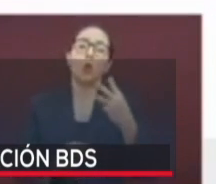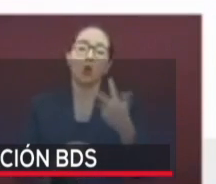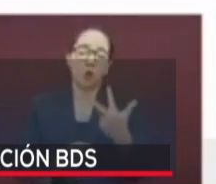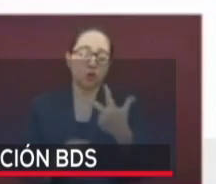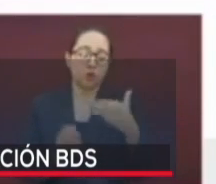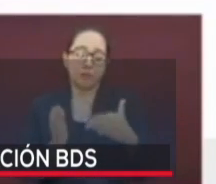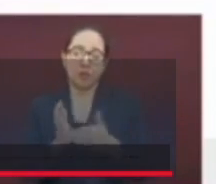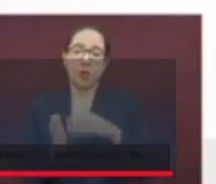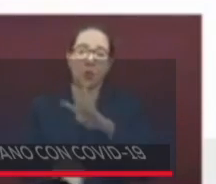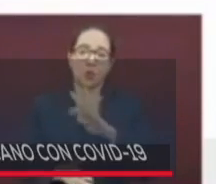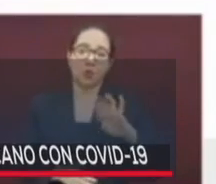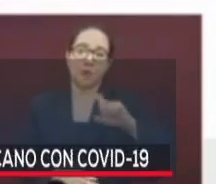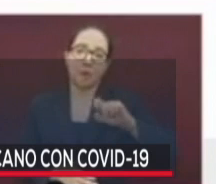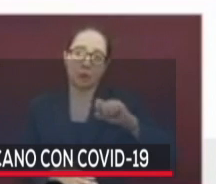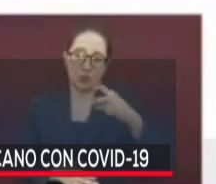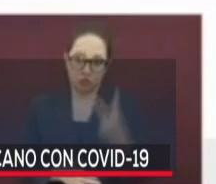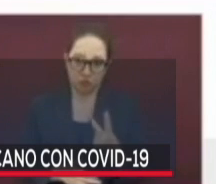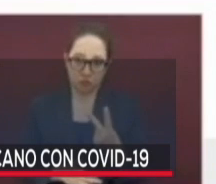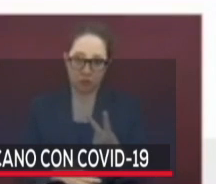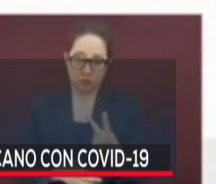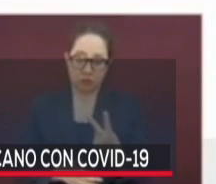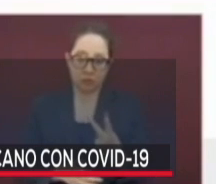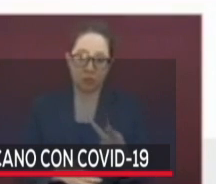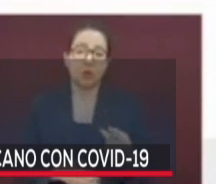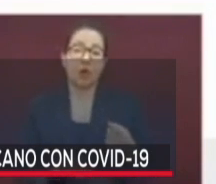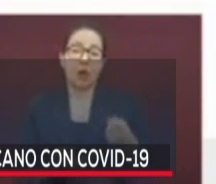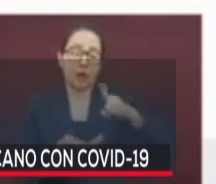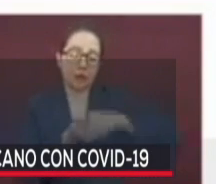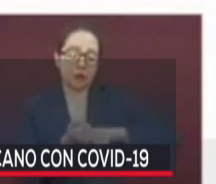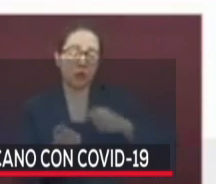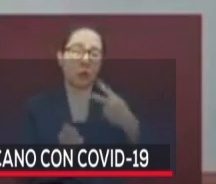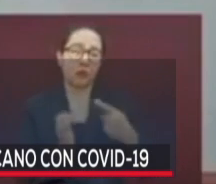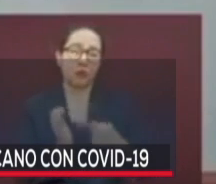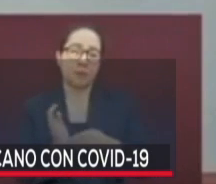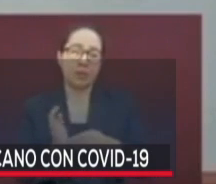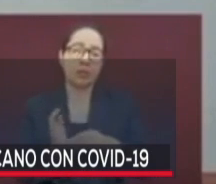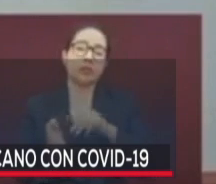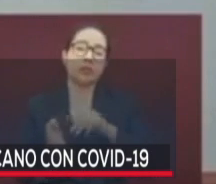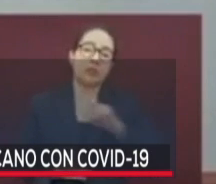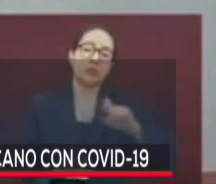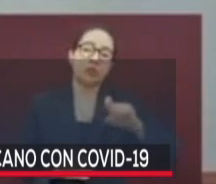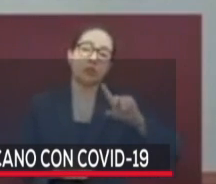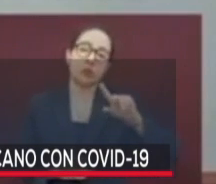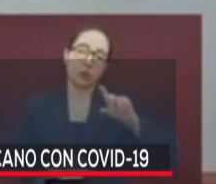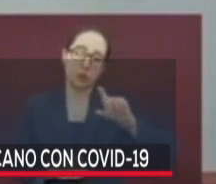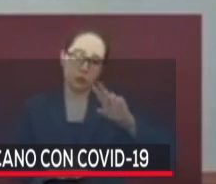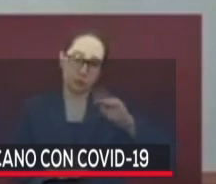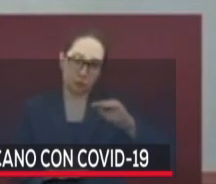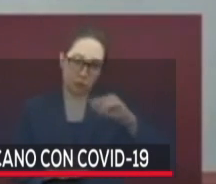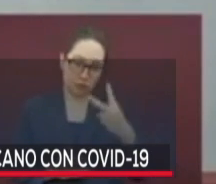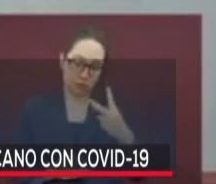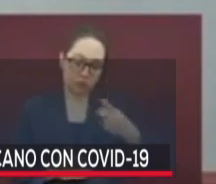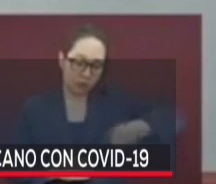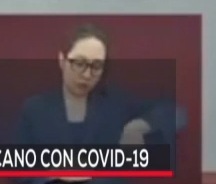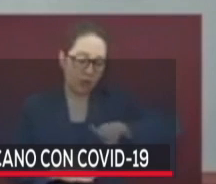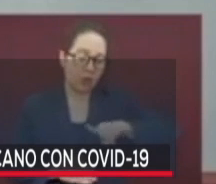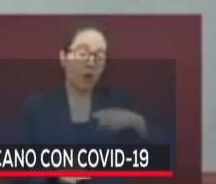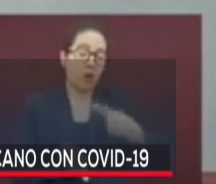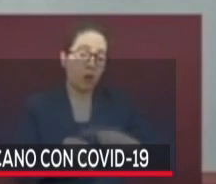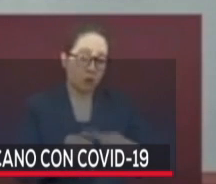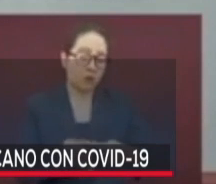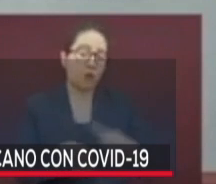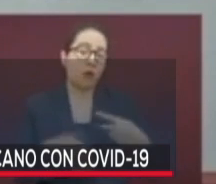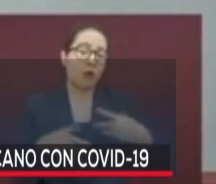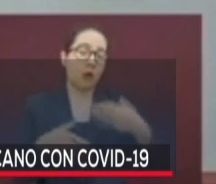8,422, se consideran actuales 1,192 y estos representan la actividad de la transmisión en las